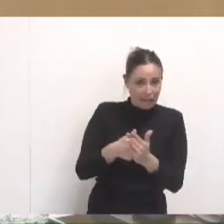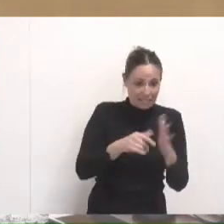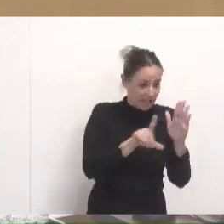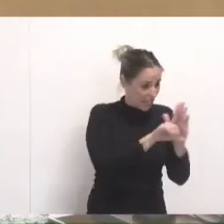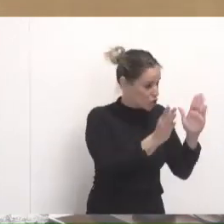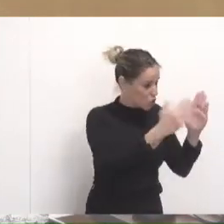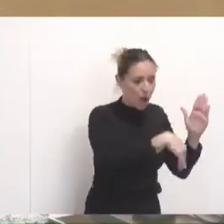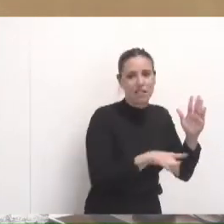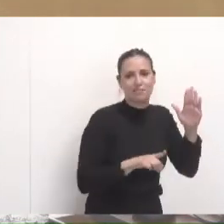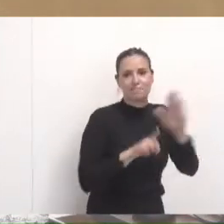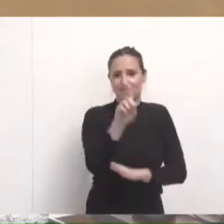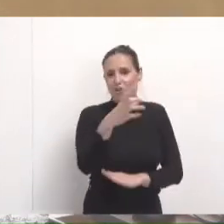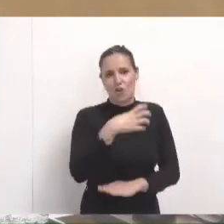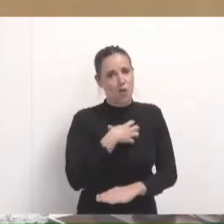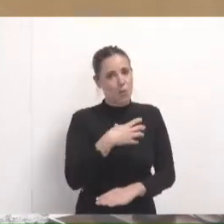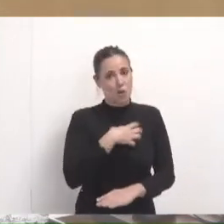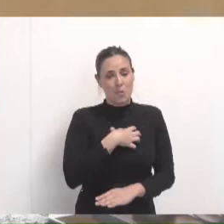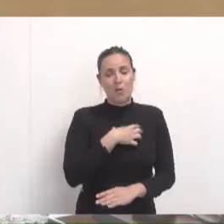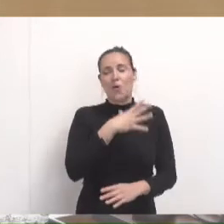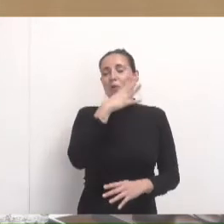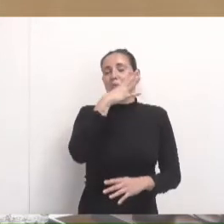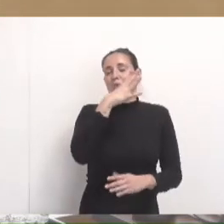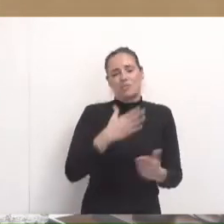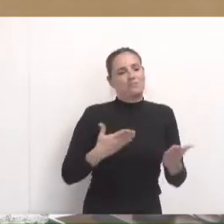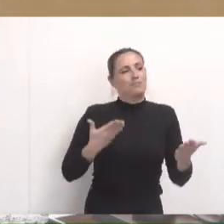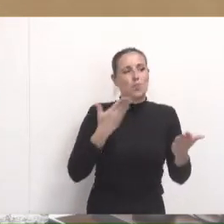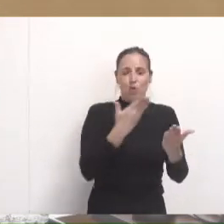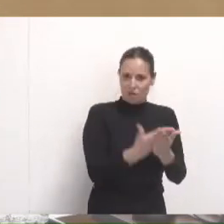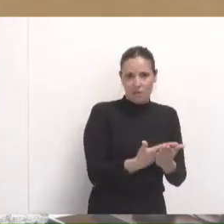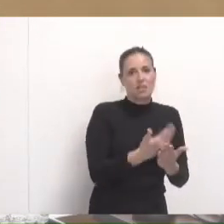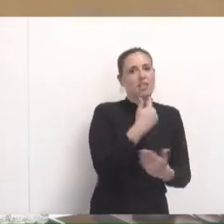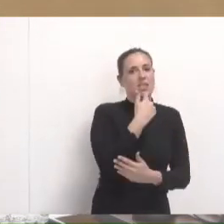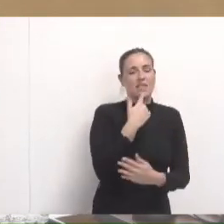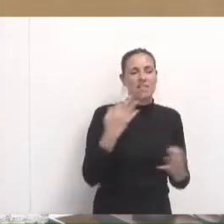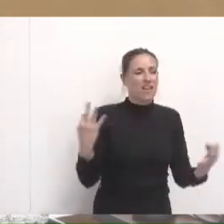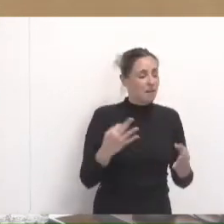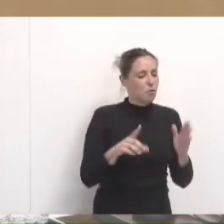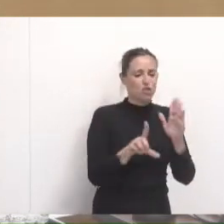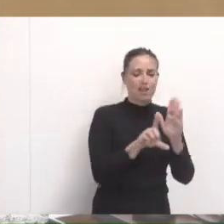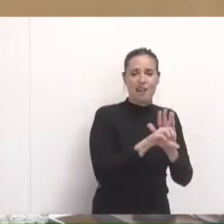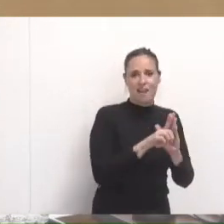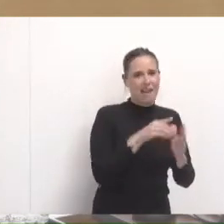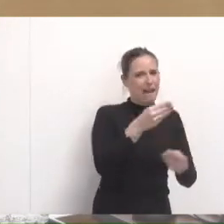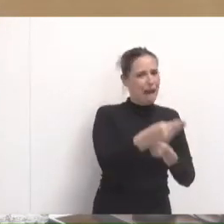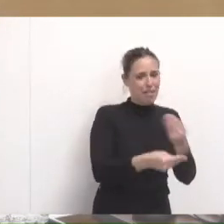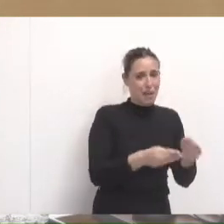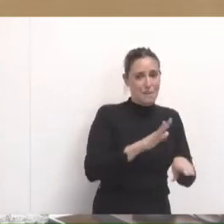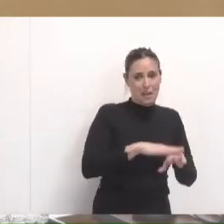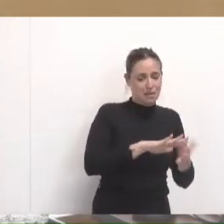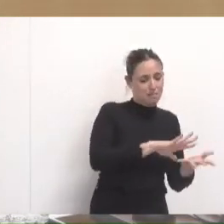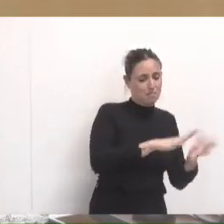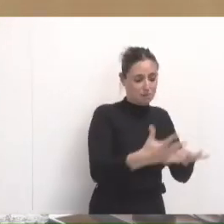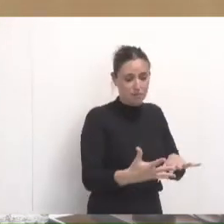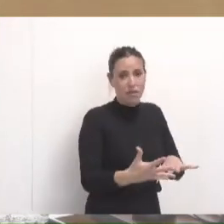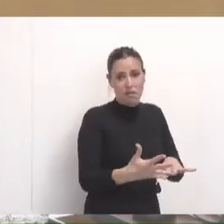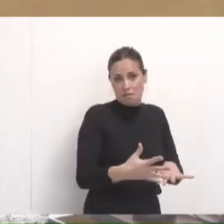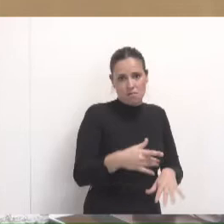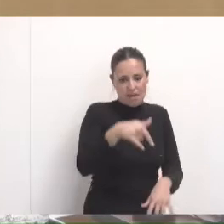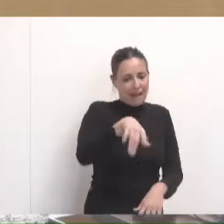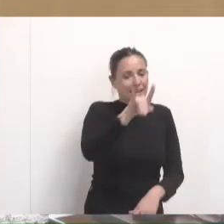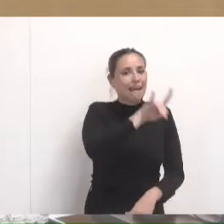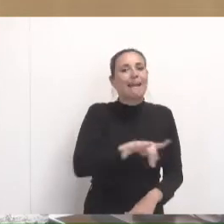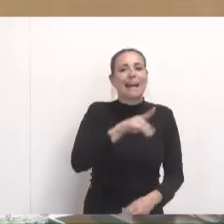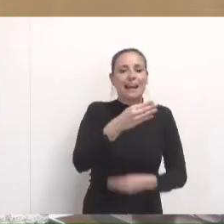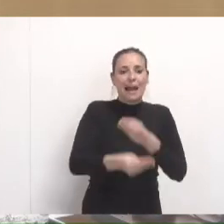en la moción se insiste en que necesitamos adoptar medidas legislativas y quien las pueda adoptar en el caso de Canarias es el